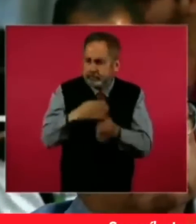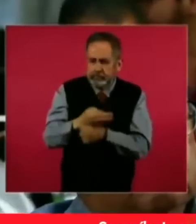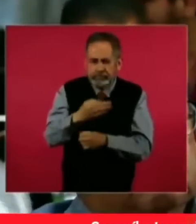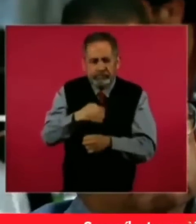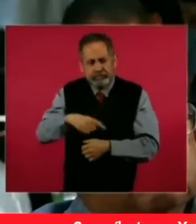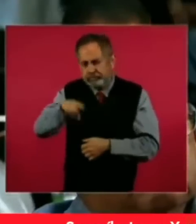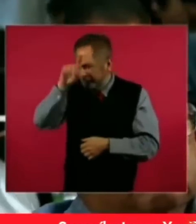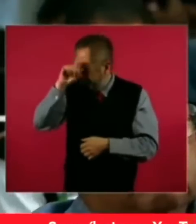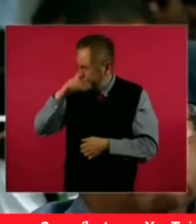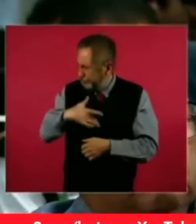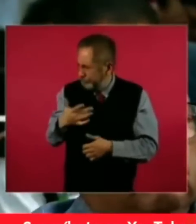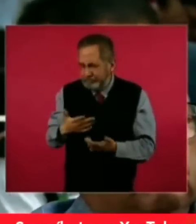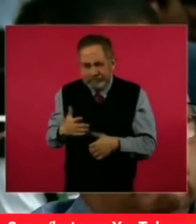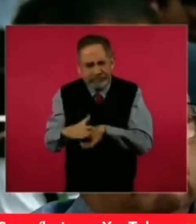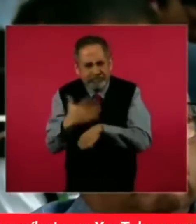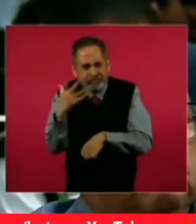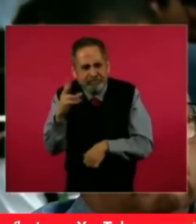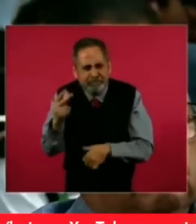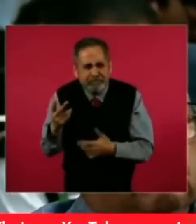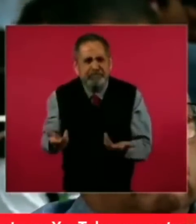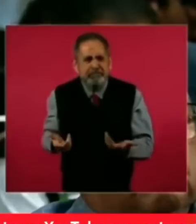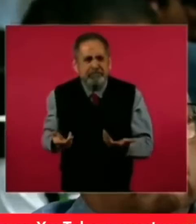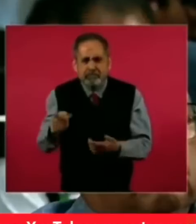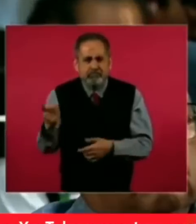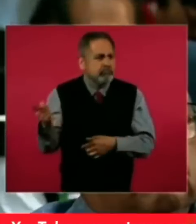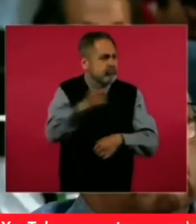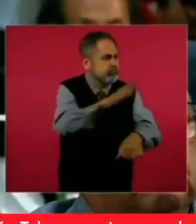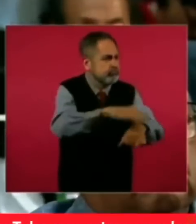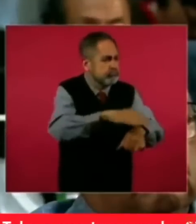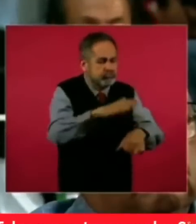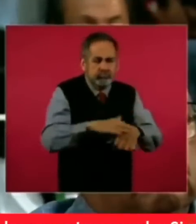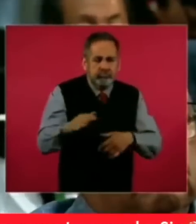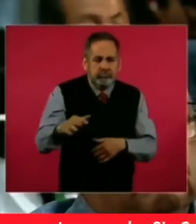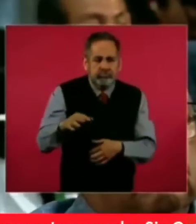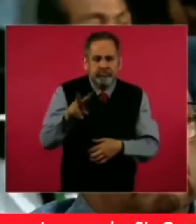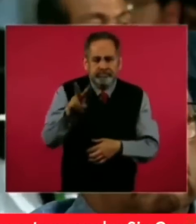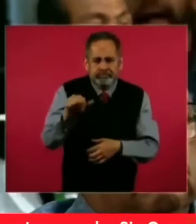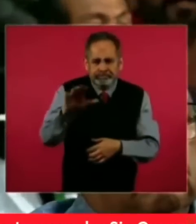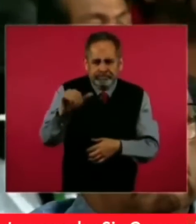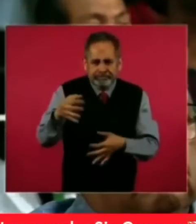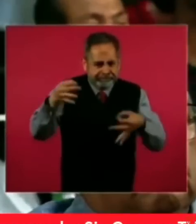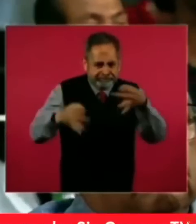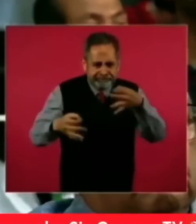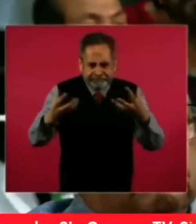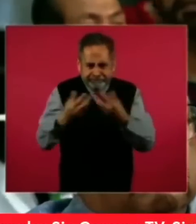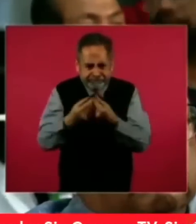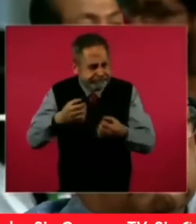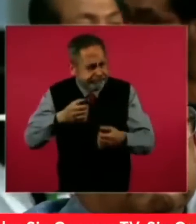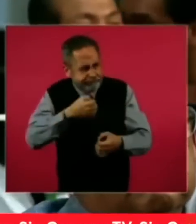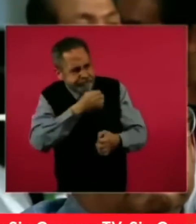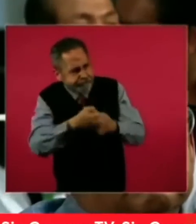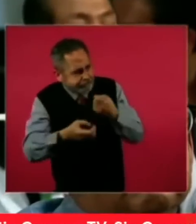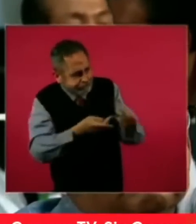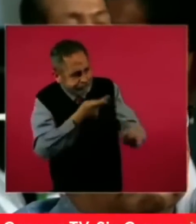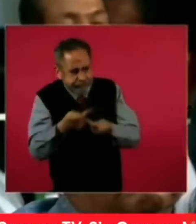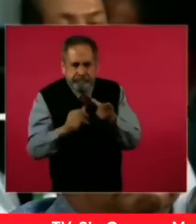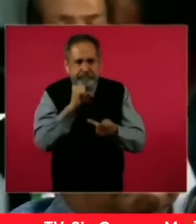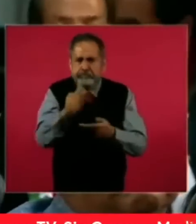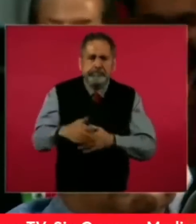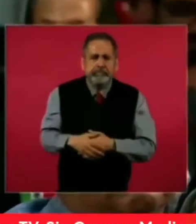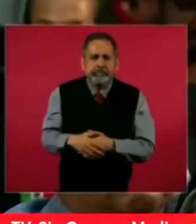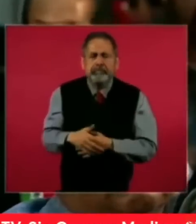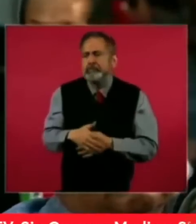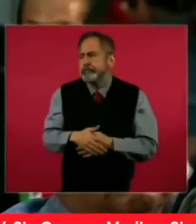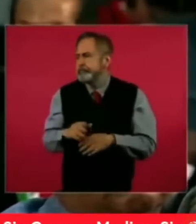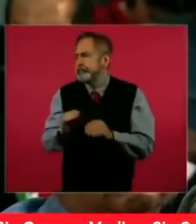caso, ¿por qué no citaron a Francisco García Cabeza de Vaca? Me queda claro que hay una